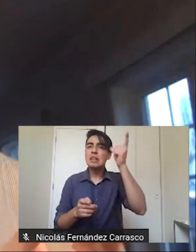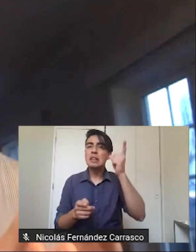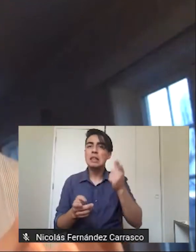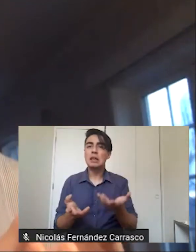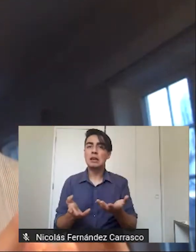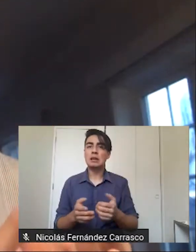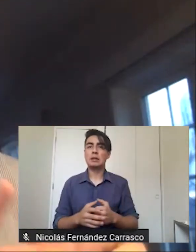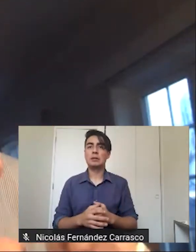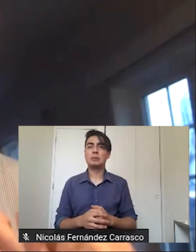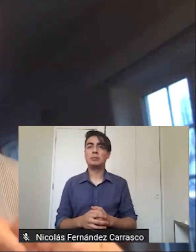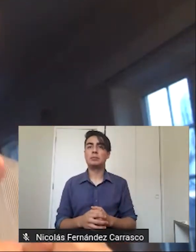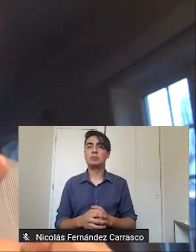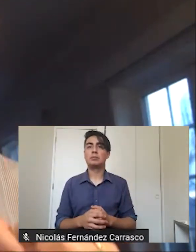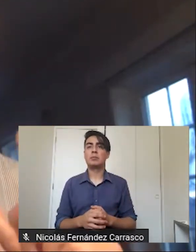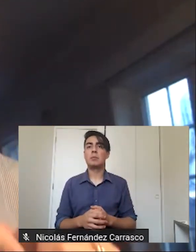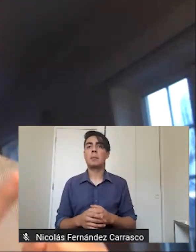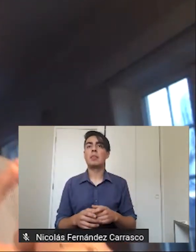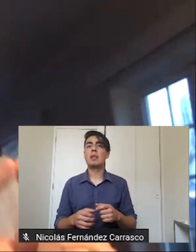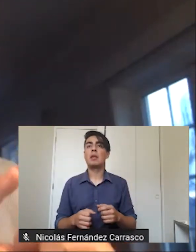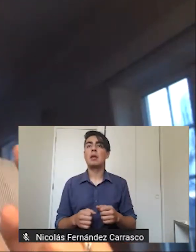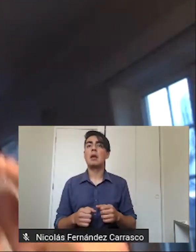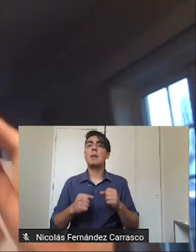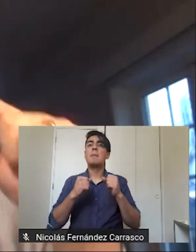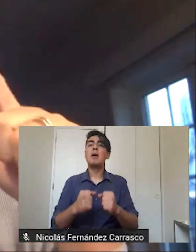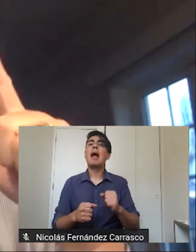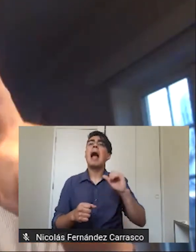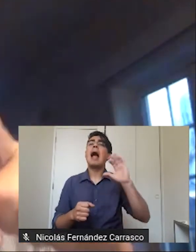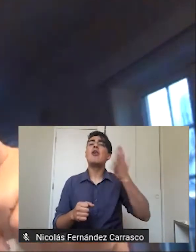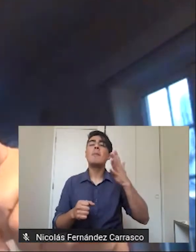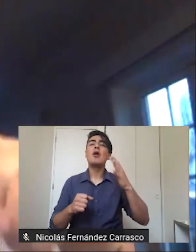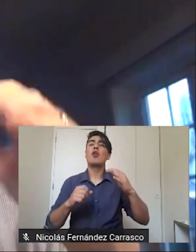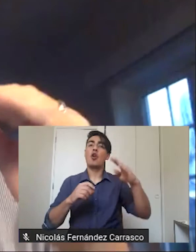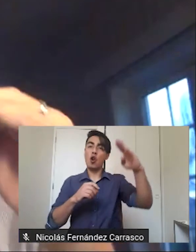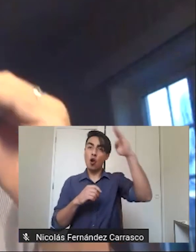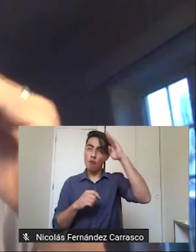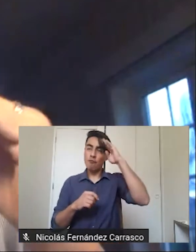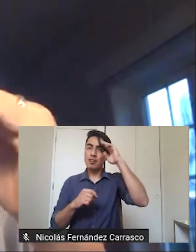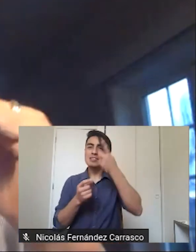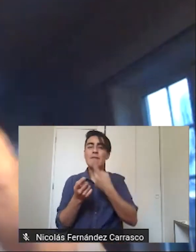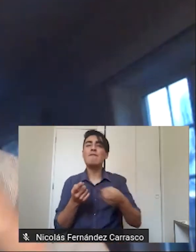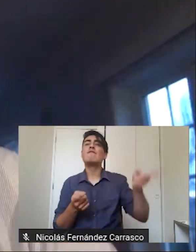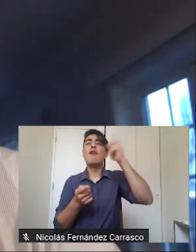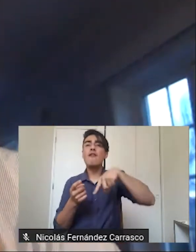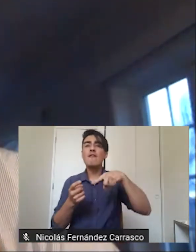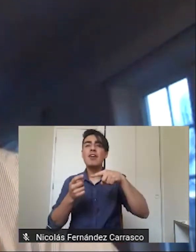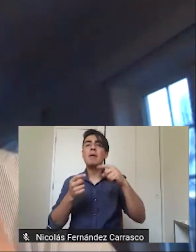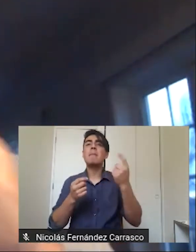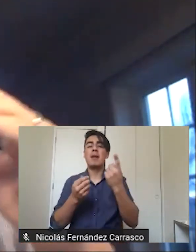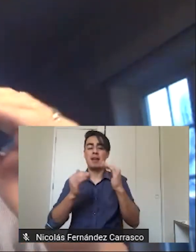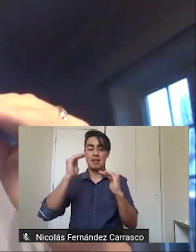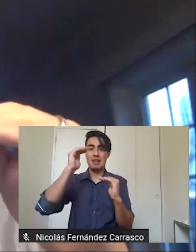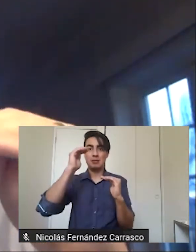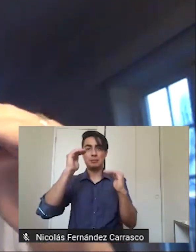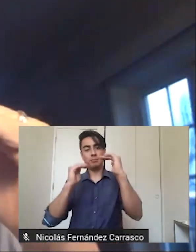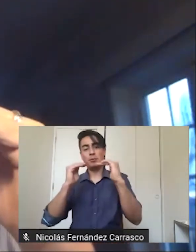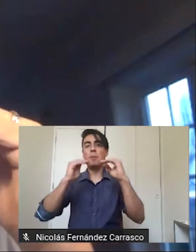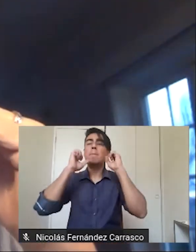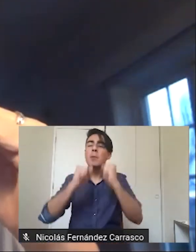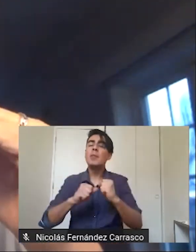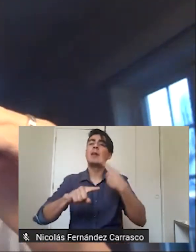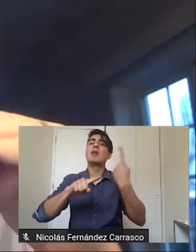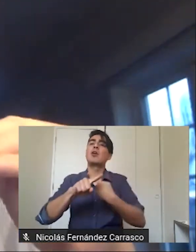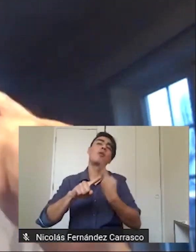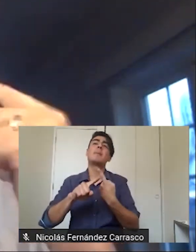lo que pasó, se puede tal vez reconstruir la confianza para empezar a conversar, para tratar